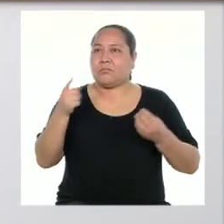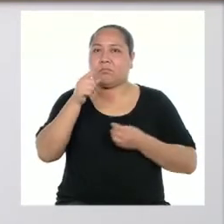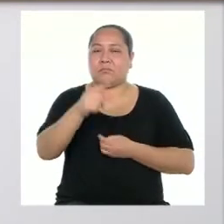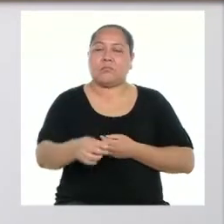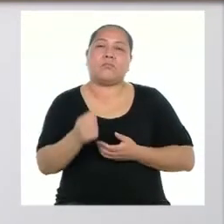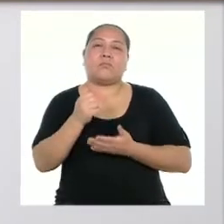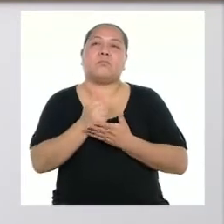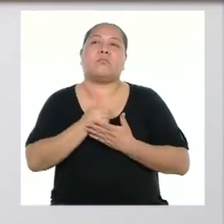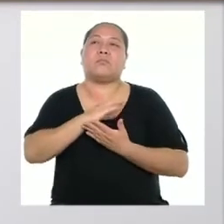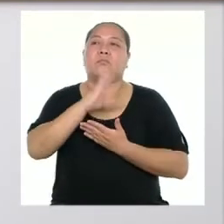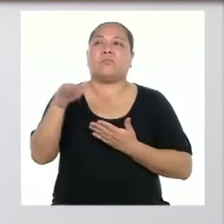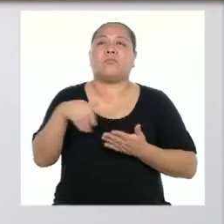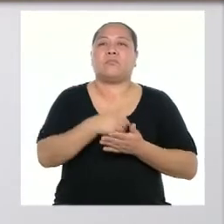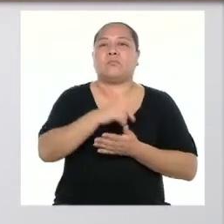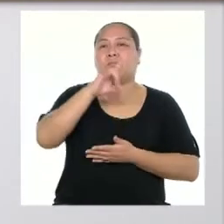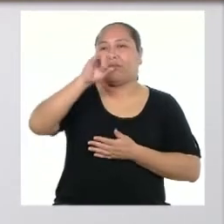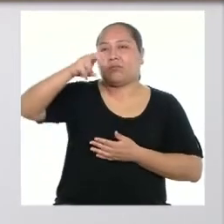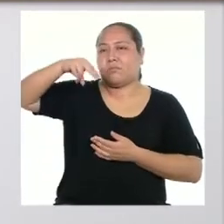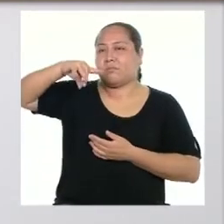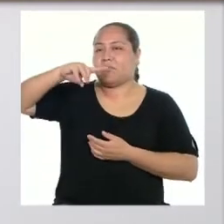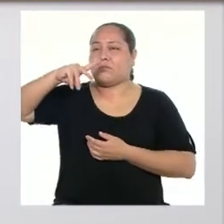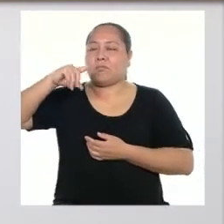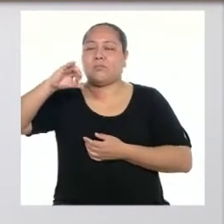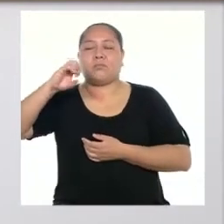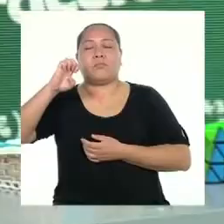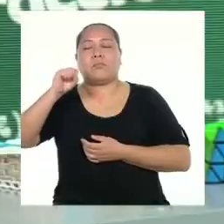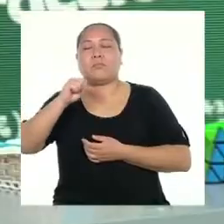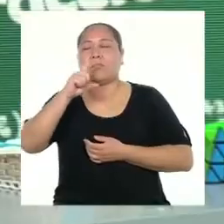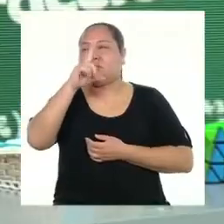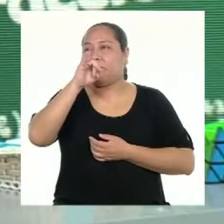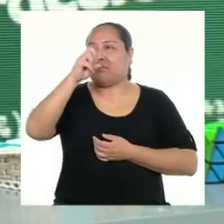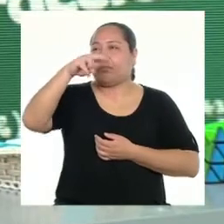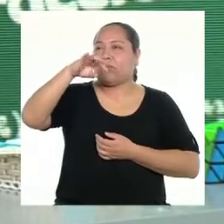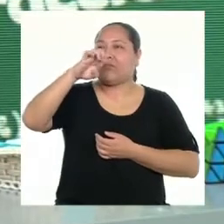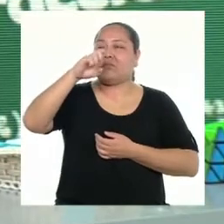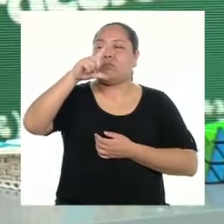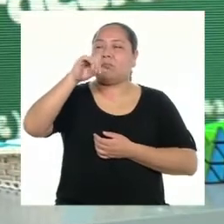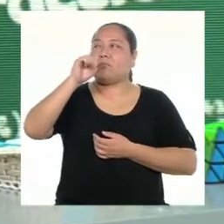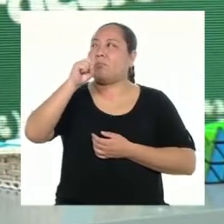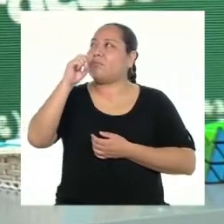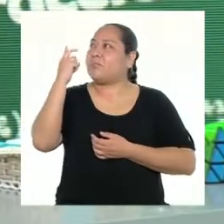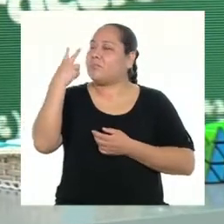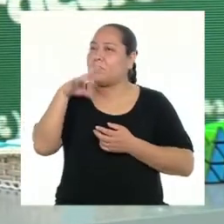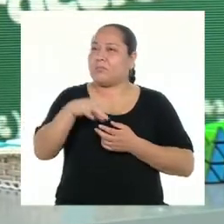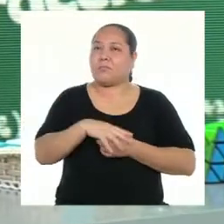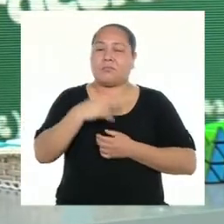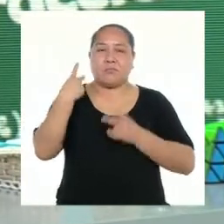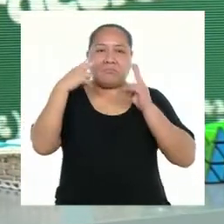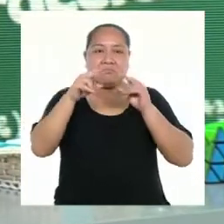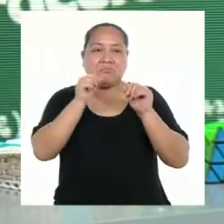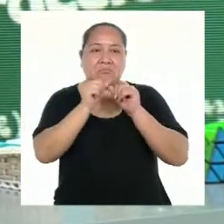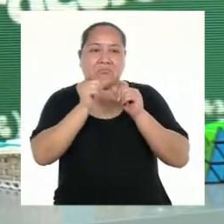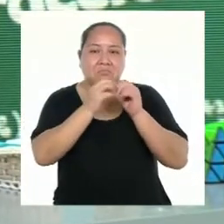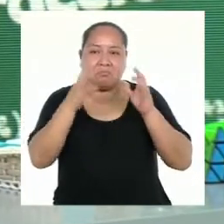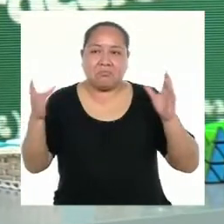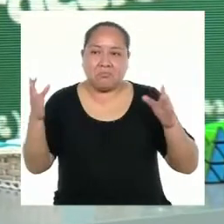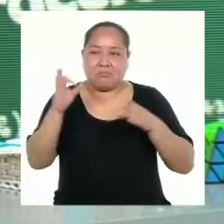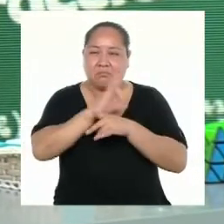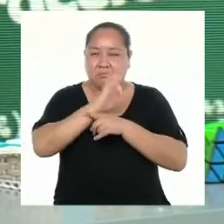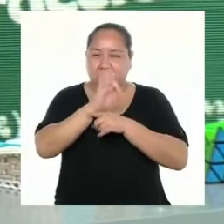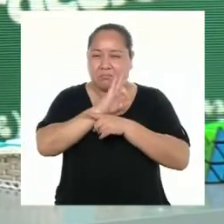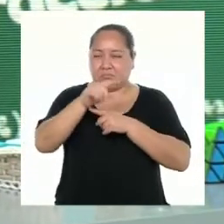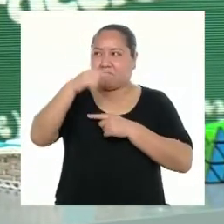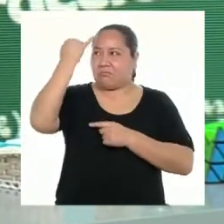sirve para todas las unidades lineales en el mapa. Me ha quedado claro. Veo que la escala numérica es la fracción